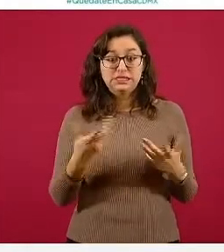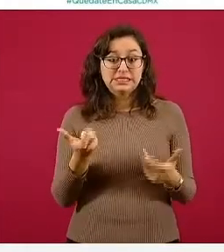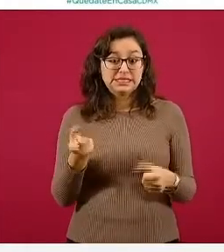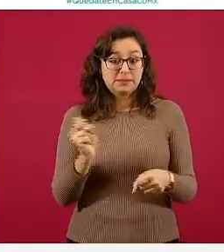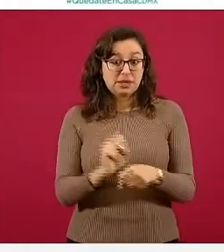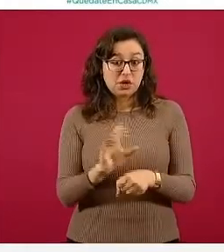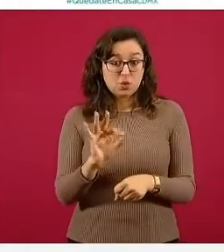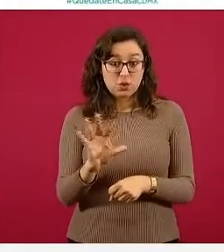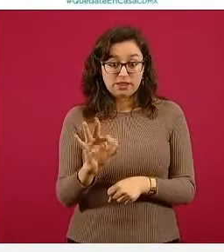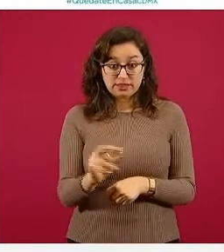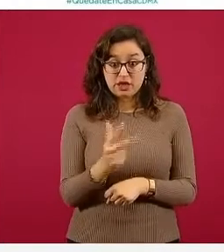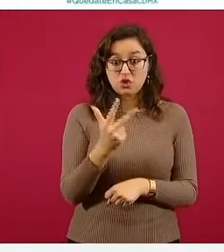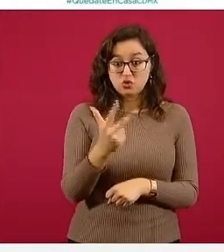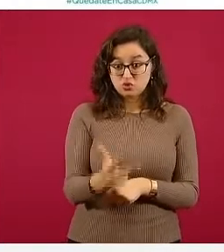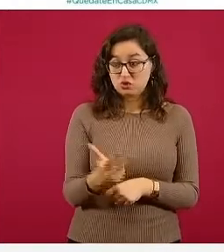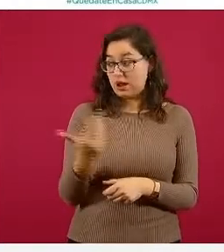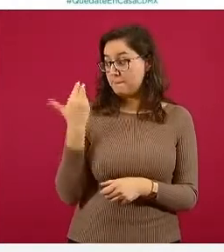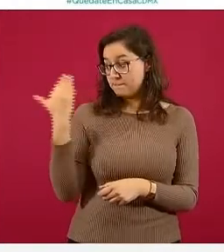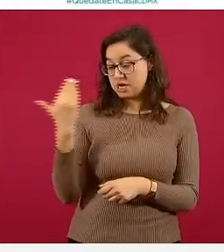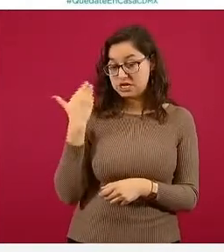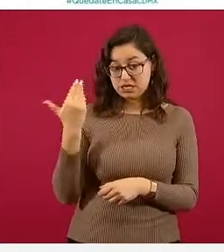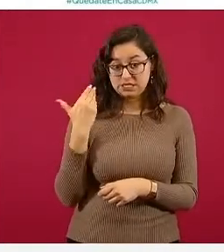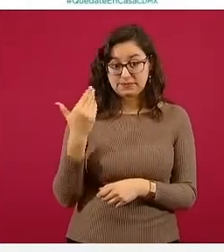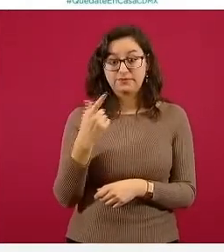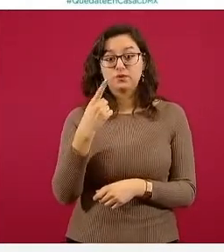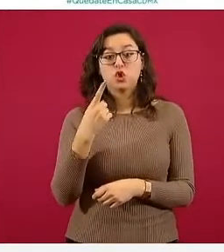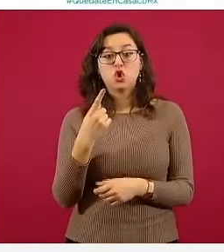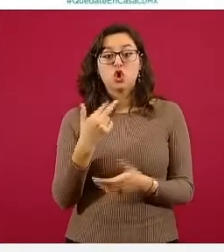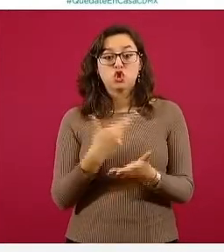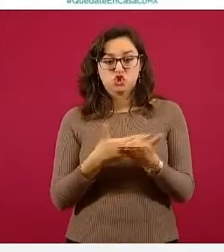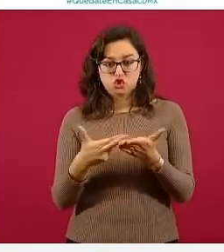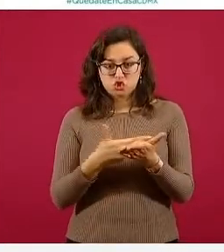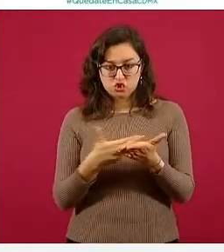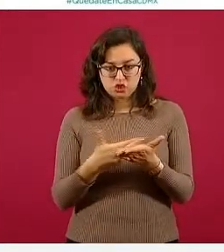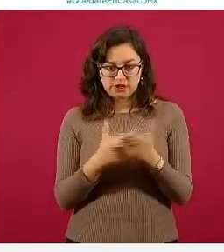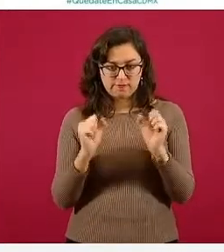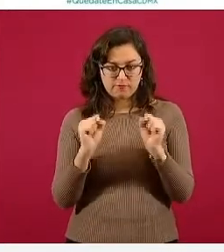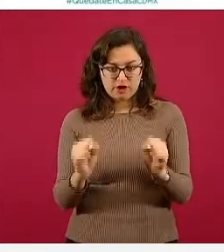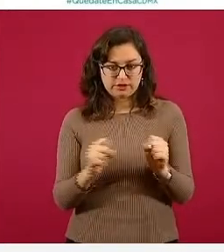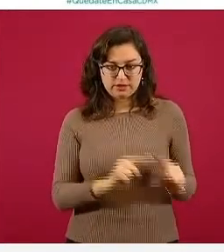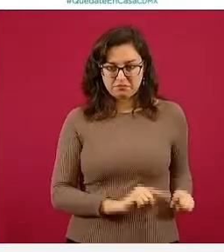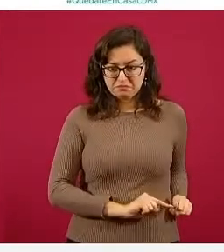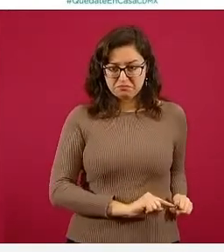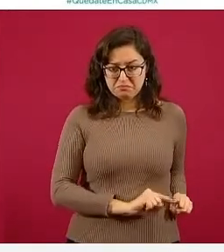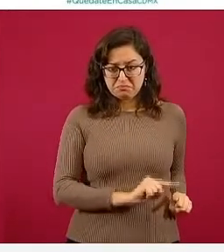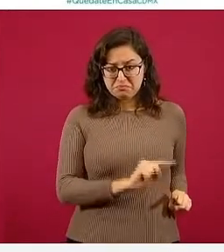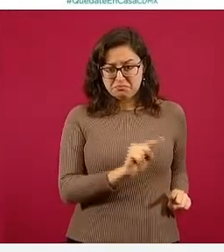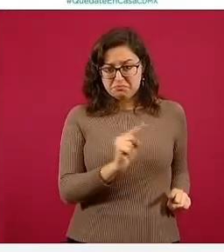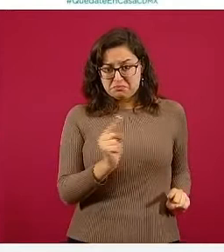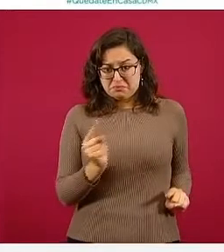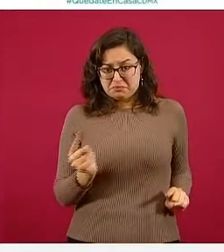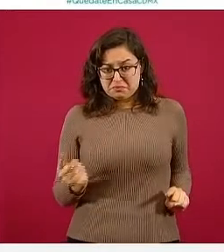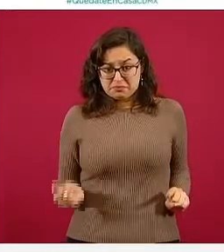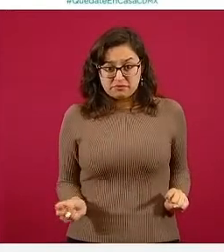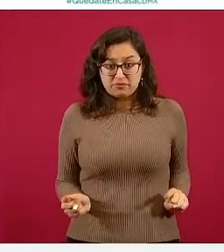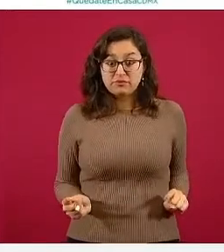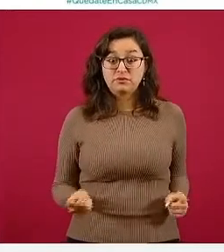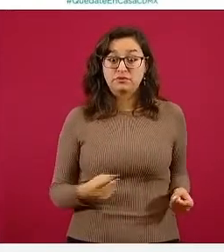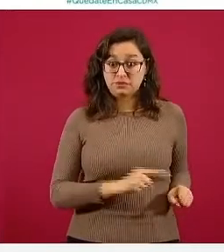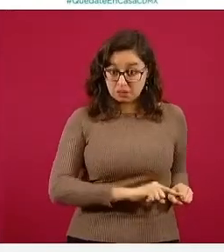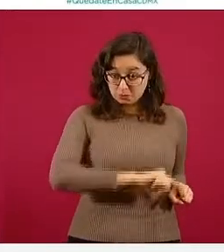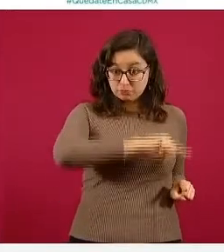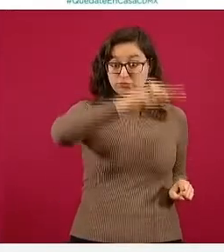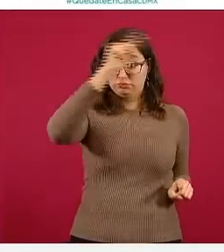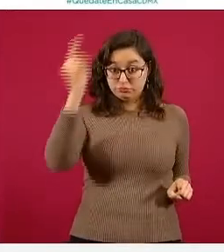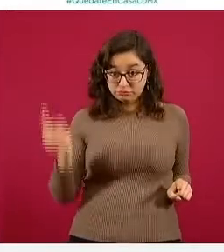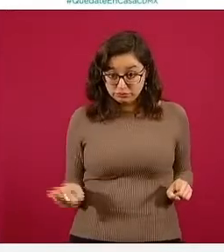48, que es la más reciente, que es la rosa fuerte abajo de la morada. Pueden ver que el pico de la mañana no ha regresado,